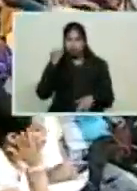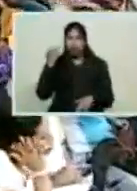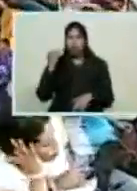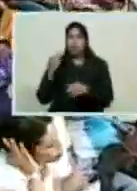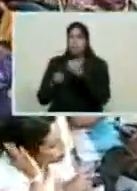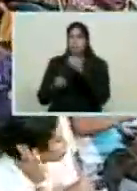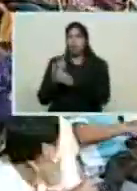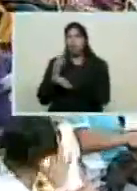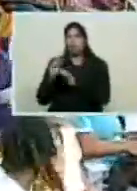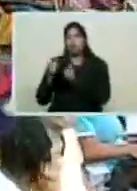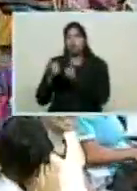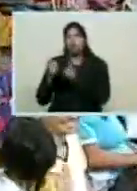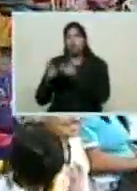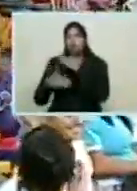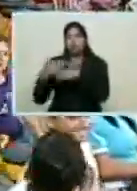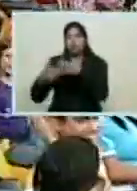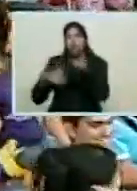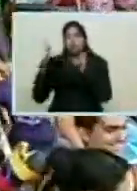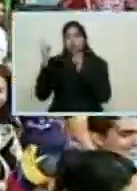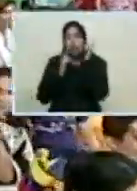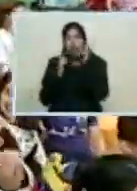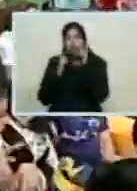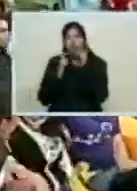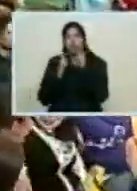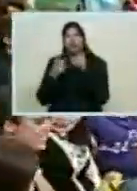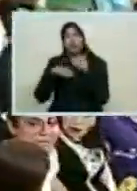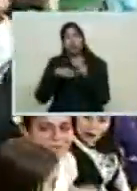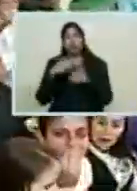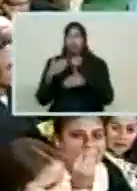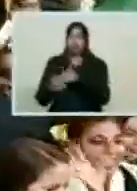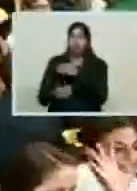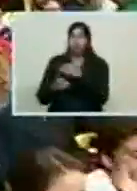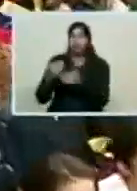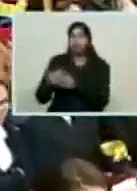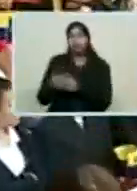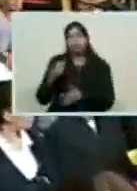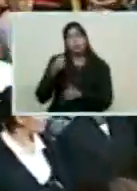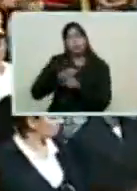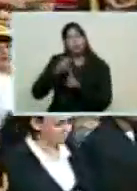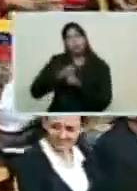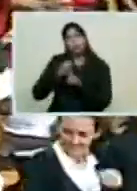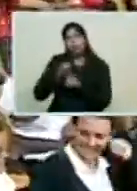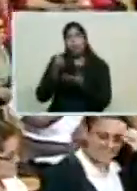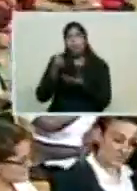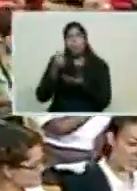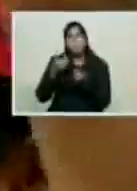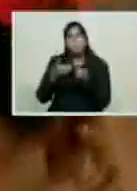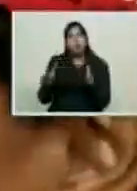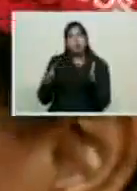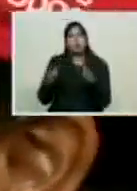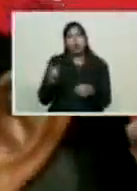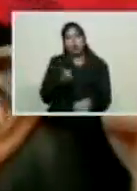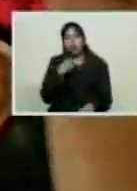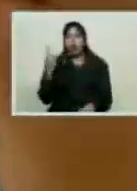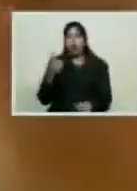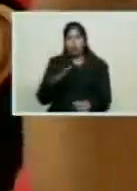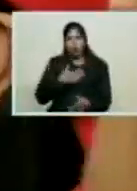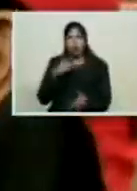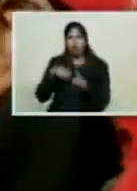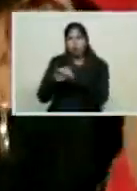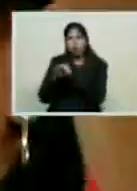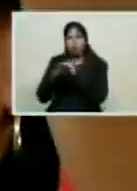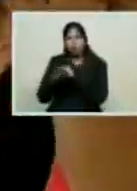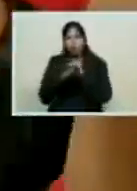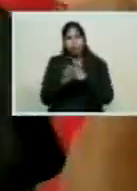Chávez, nos hemos empeñado en construir una educación pública al alcance de todos, una